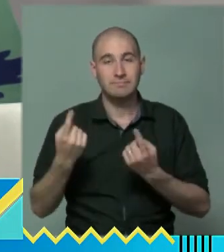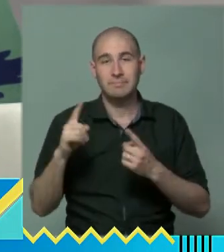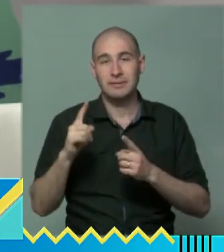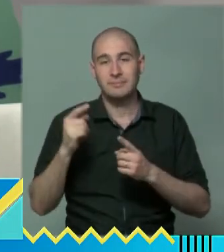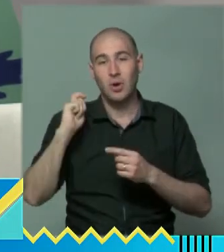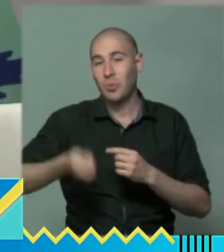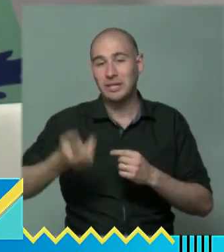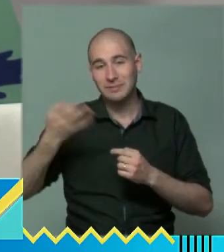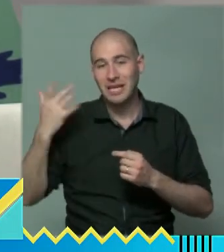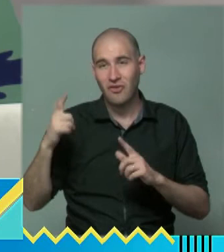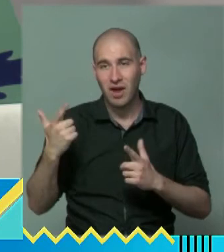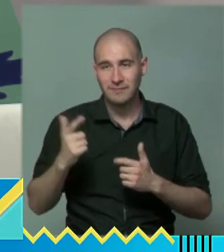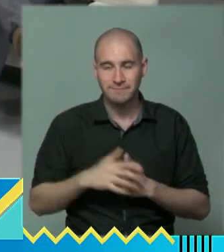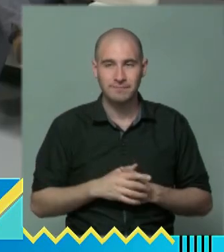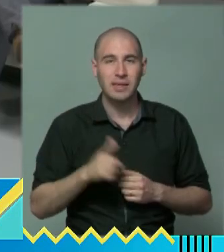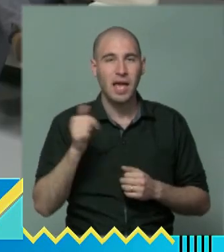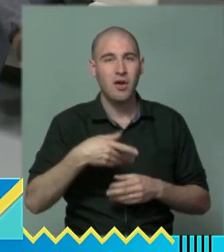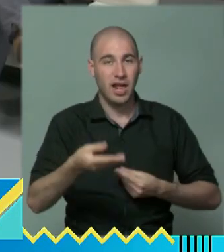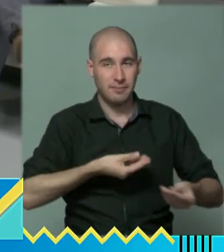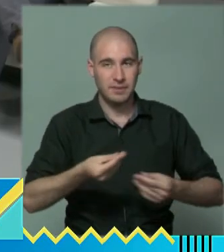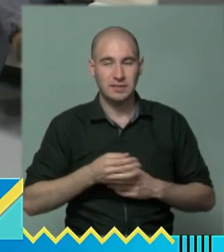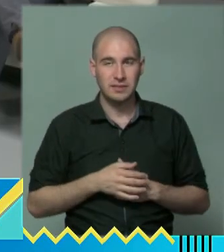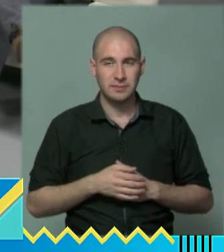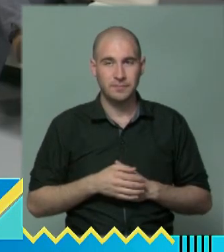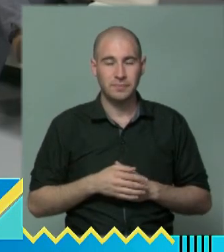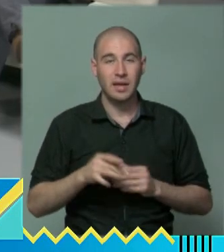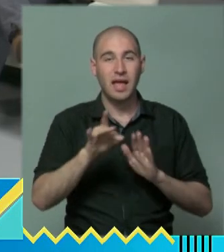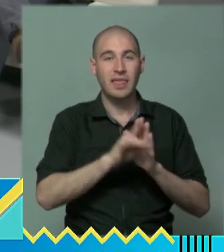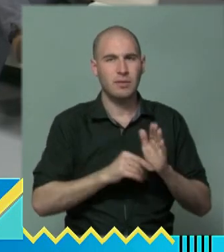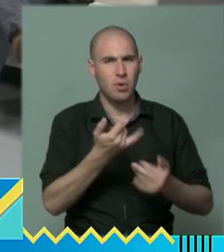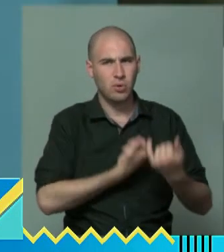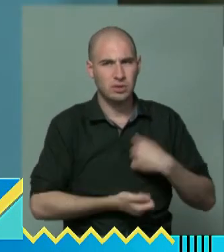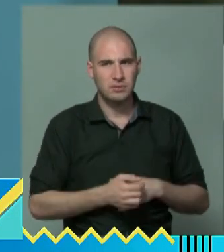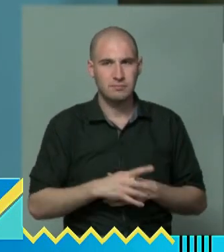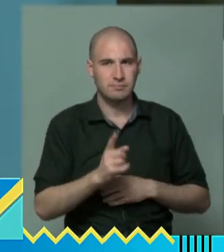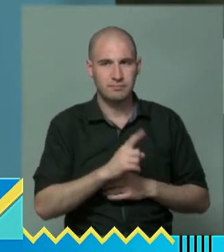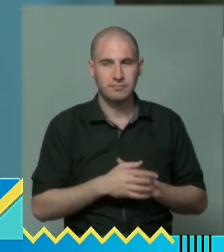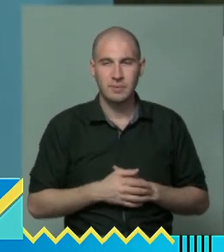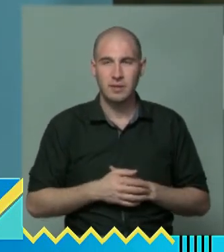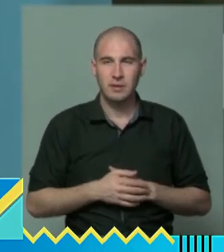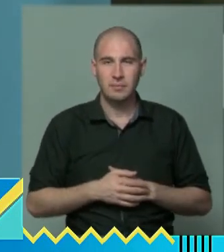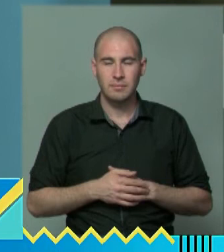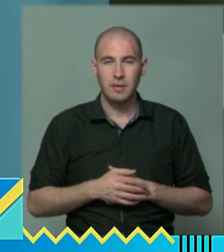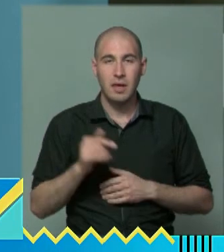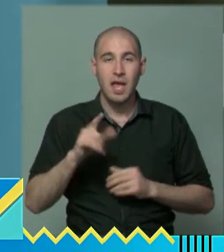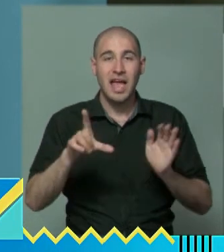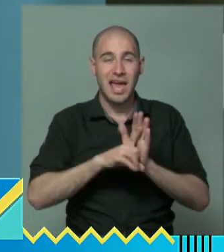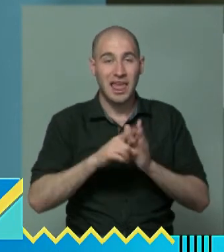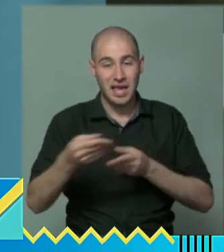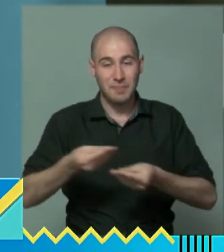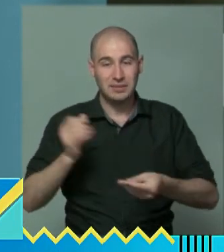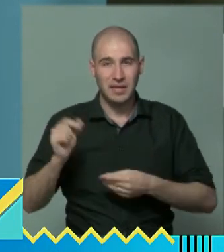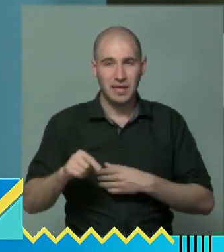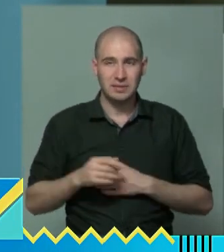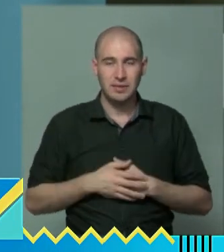jueces especializados. Bien, hoy las empresas, y esto es un dato, no sé si vos querías agregar algo. No. Justamente en cuanto a esta ley, las empresas van a